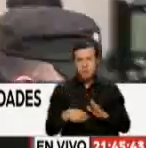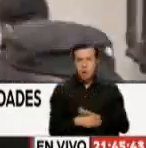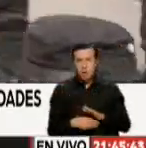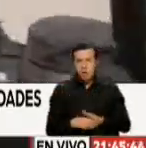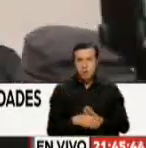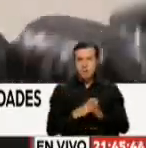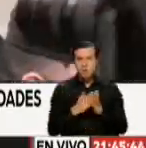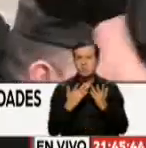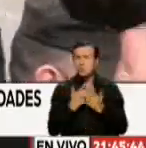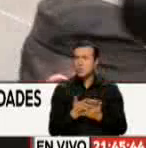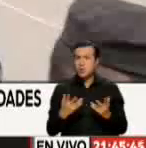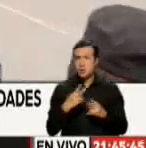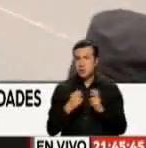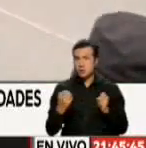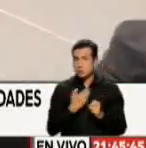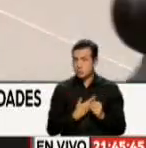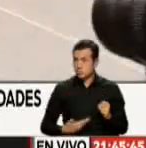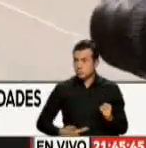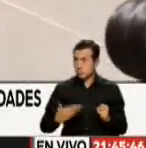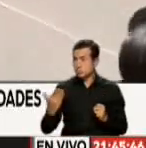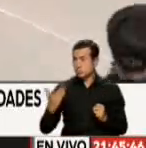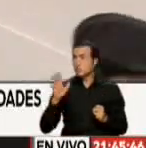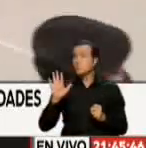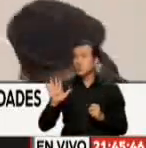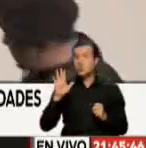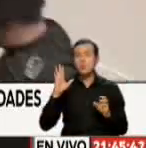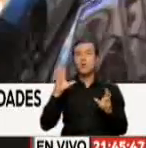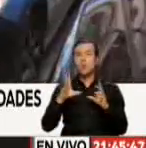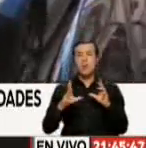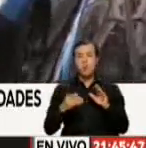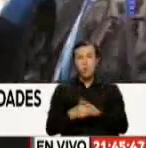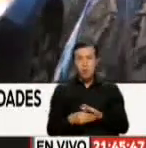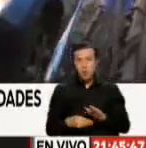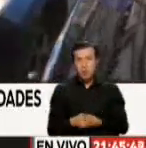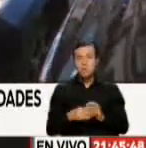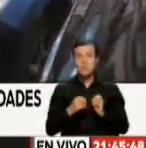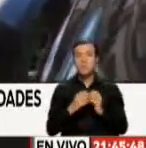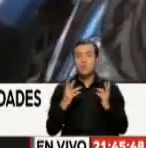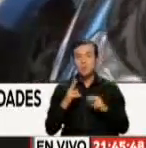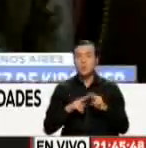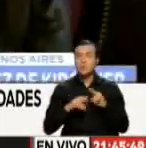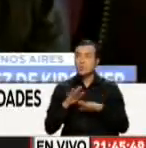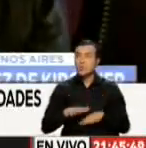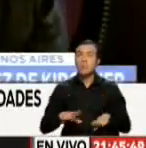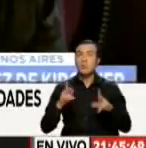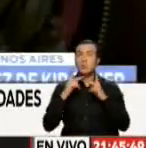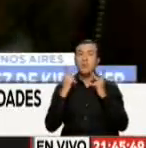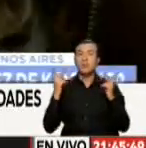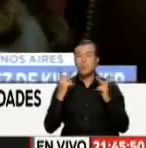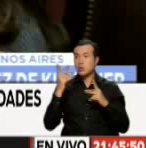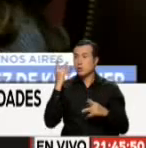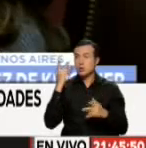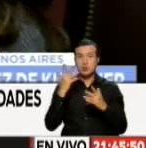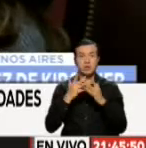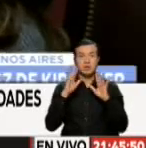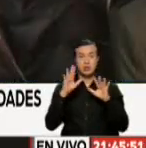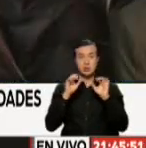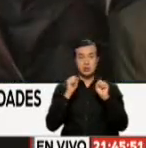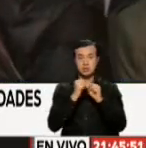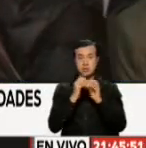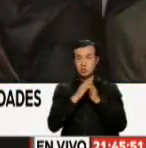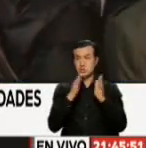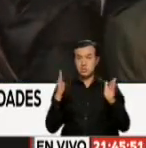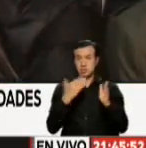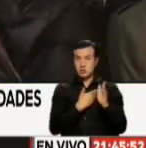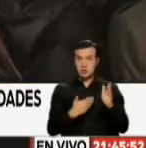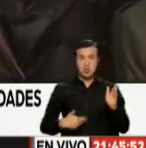corrupción, que vinculan a la exmandataria de liderar una red de sobornos en la adjudicación de obras públicas durante la década kirchnerista, que superan